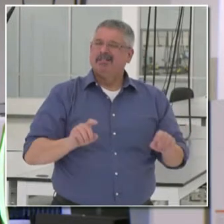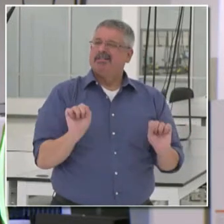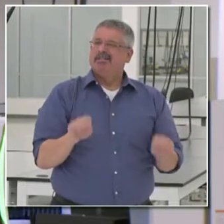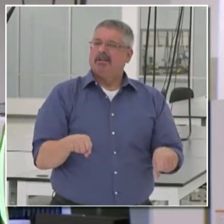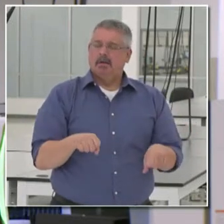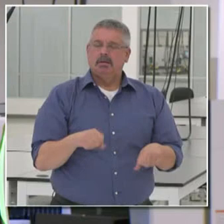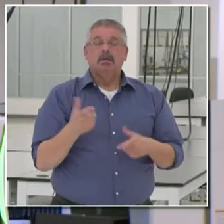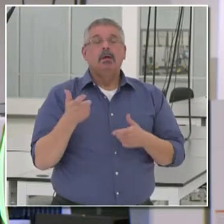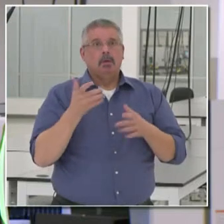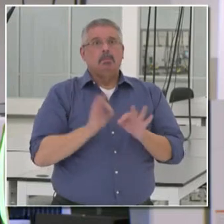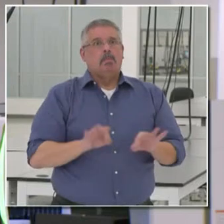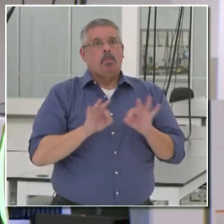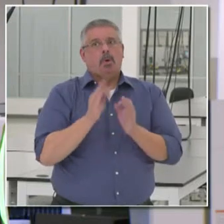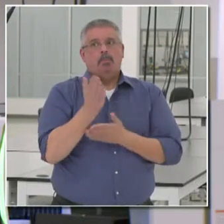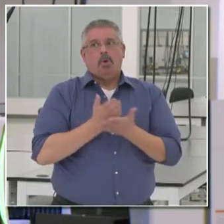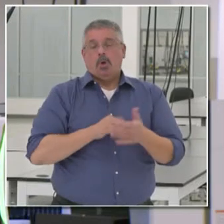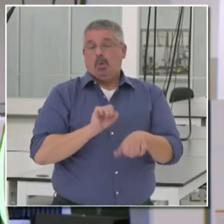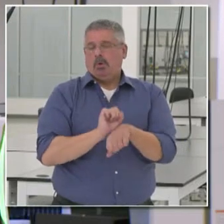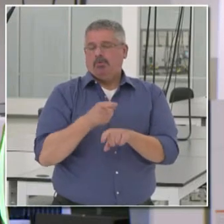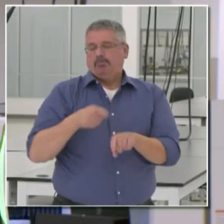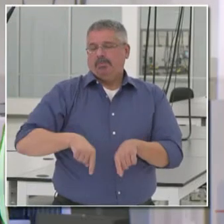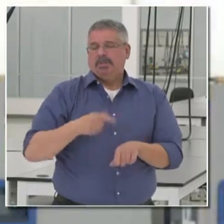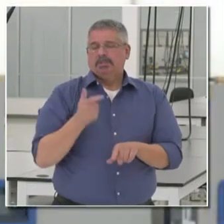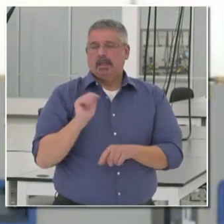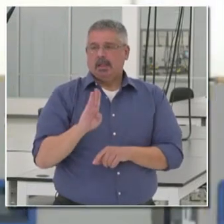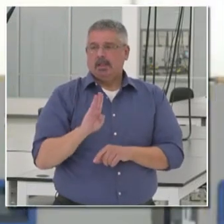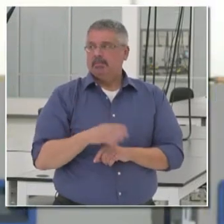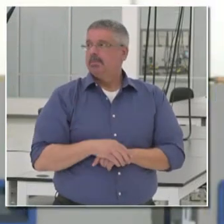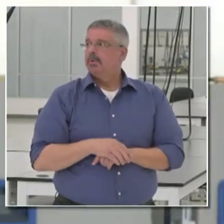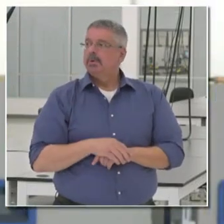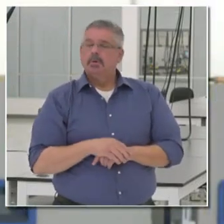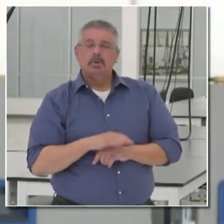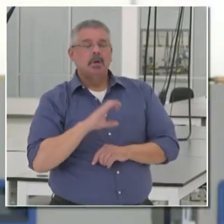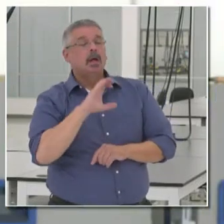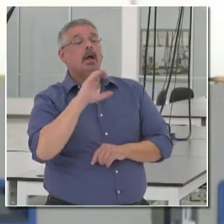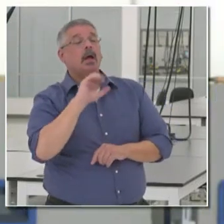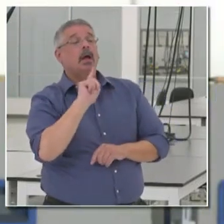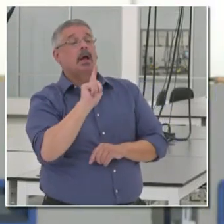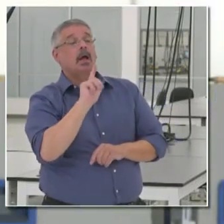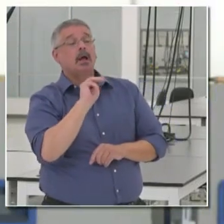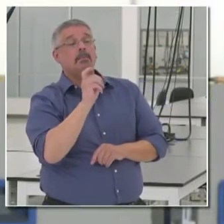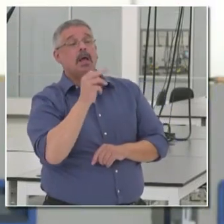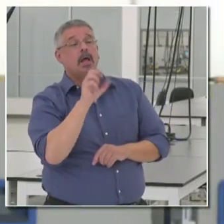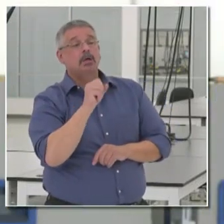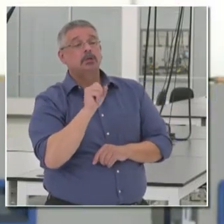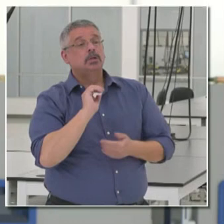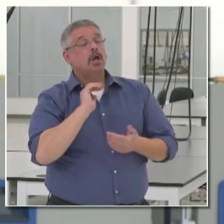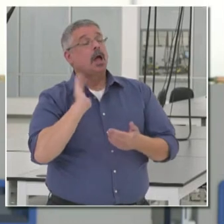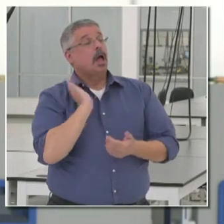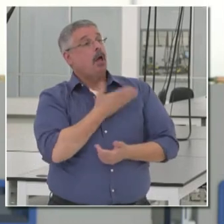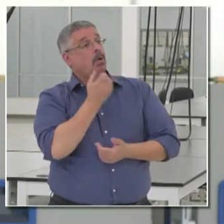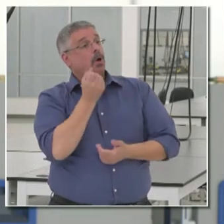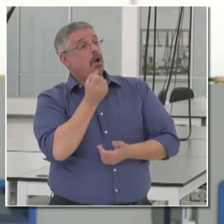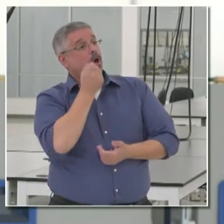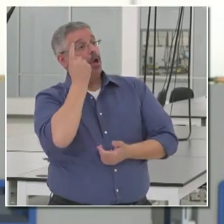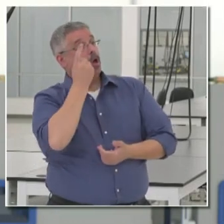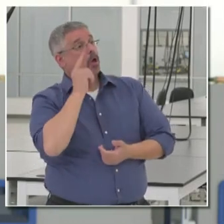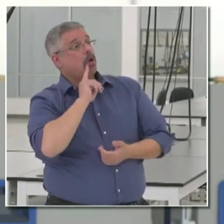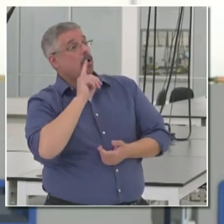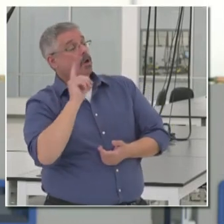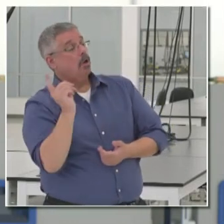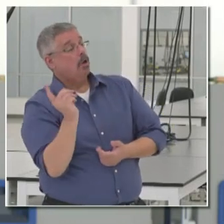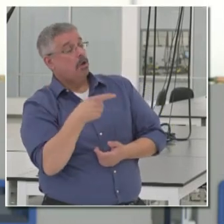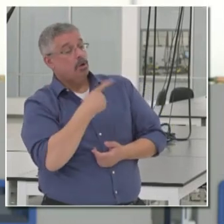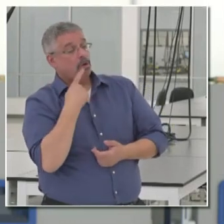y esa capacidad de la gran parte del trabajo que está haciendo en este laboratorio las siguientes de commerce tenemos entendido que